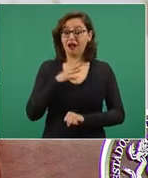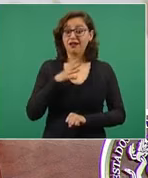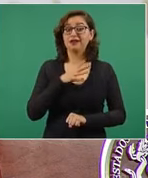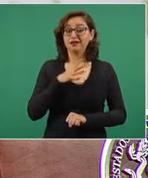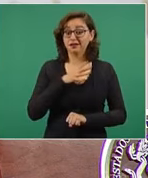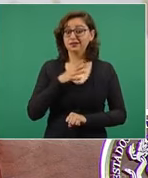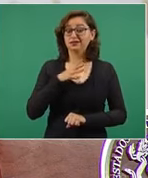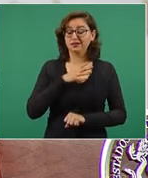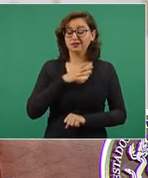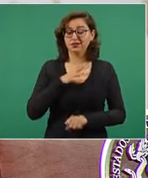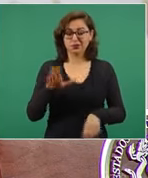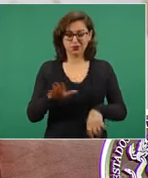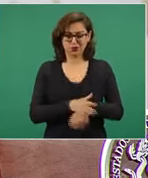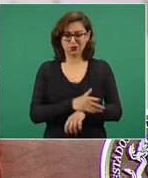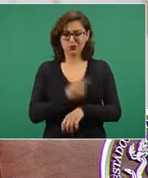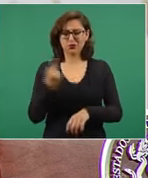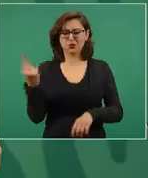porque